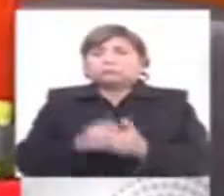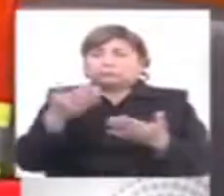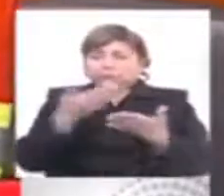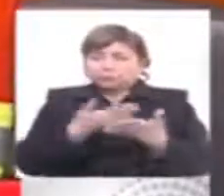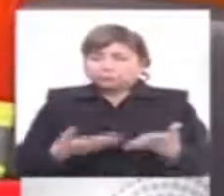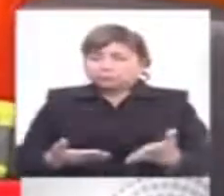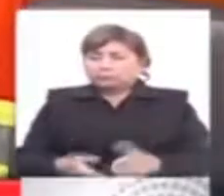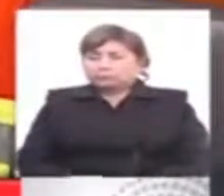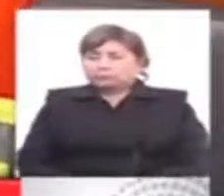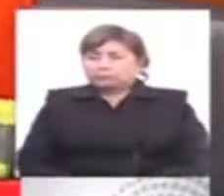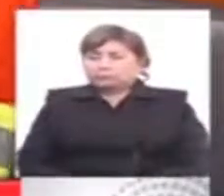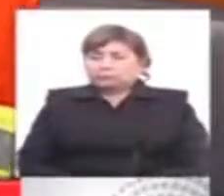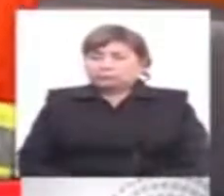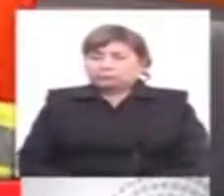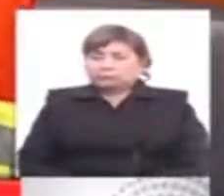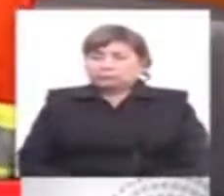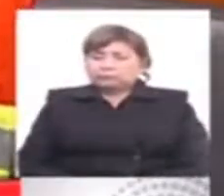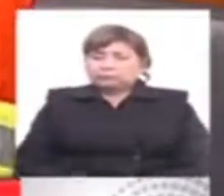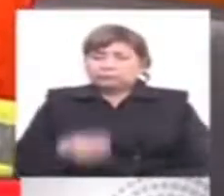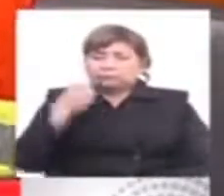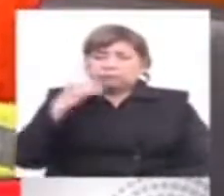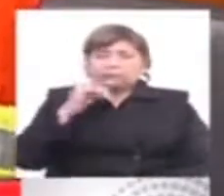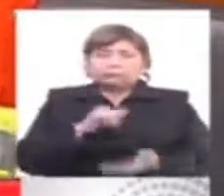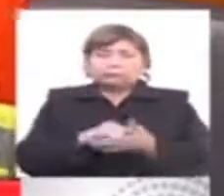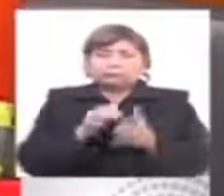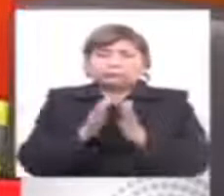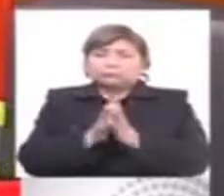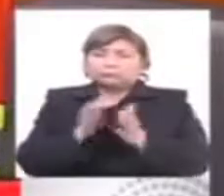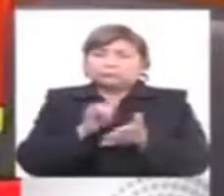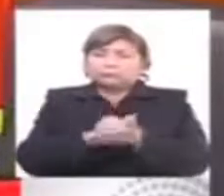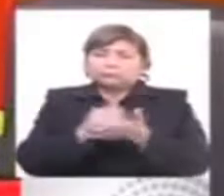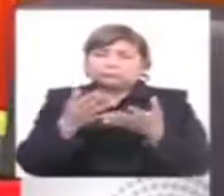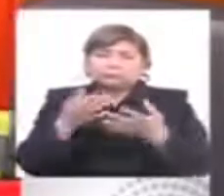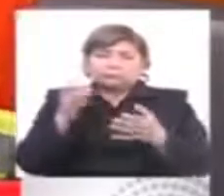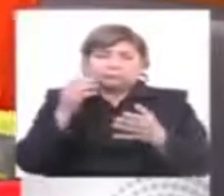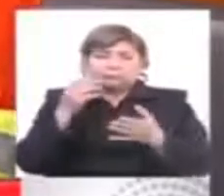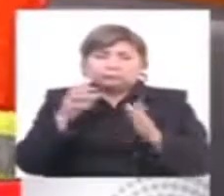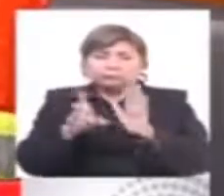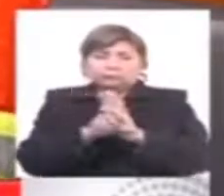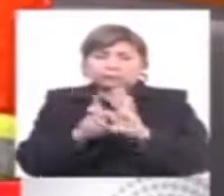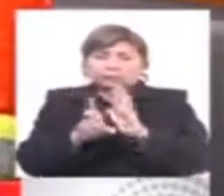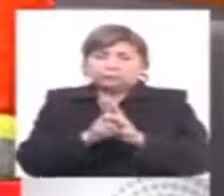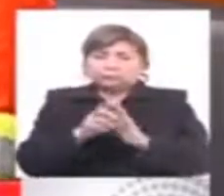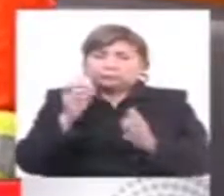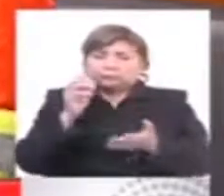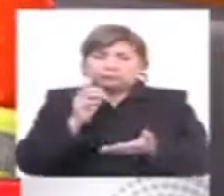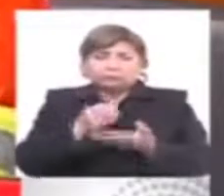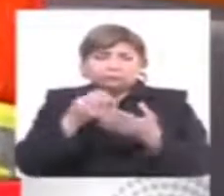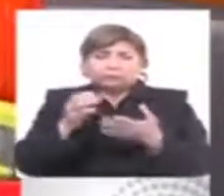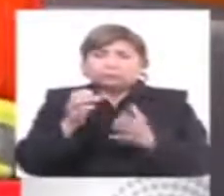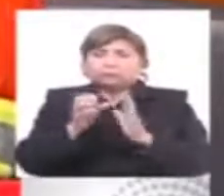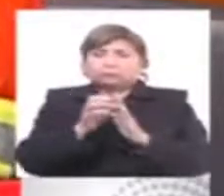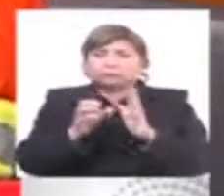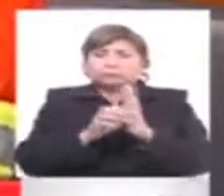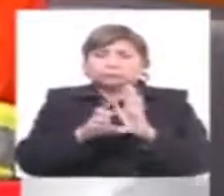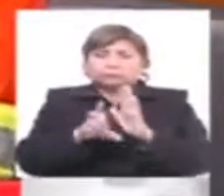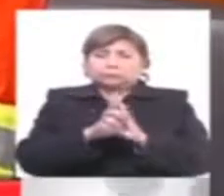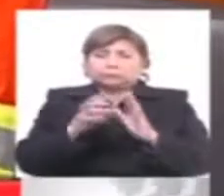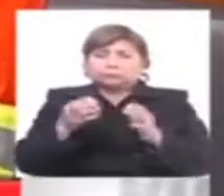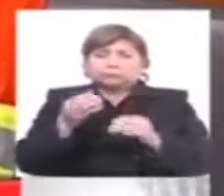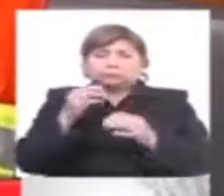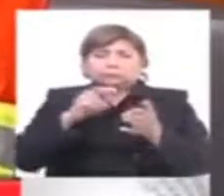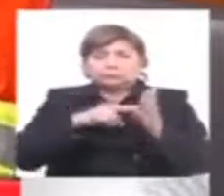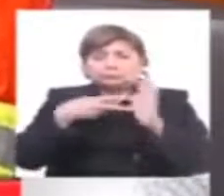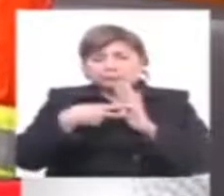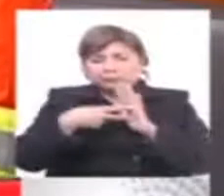investidura. Por lo tanto, quieren aprobar leyes inconstitucionales como la